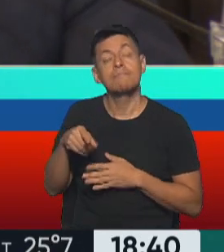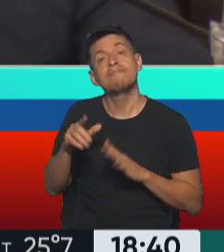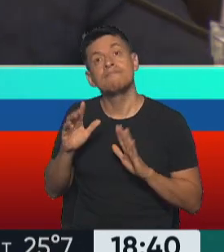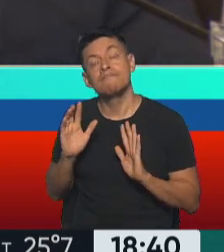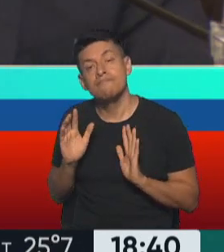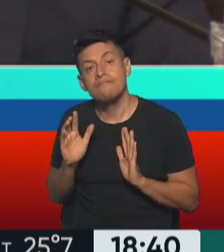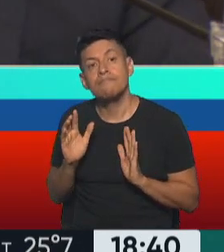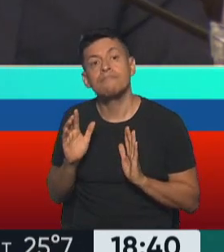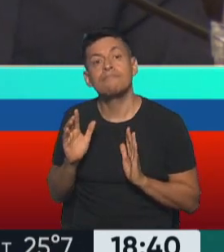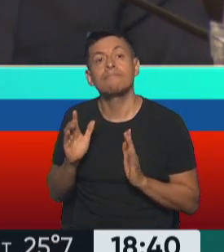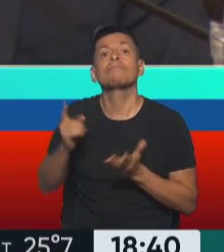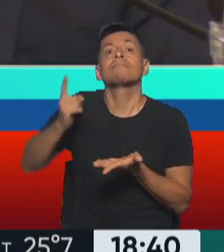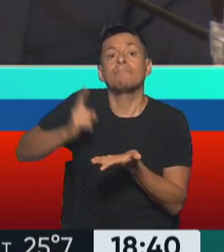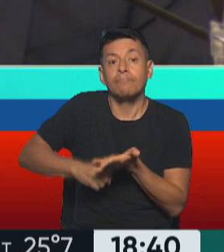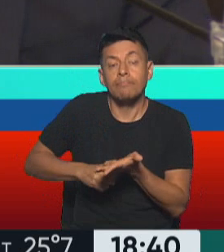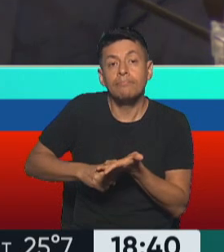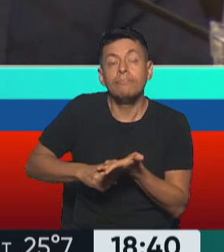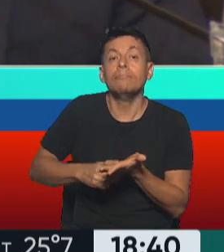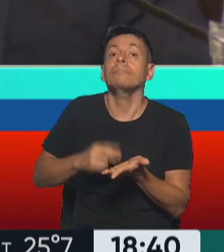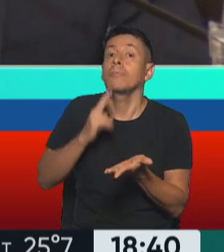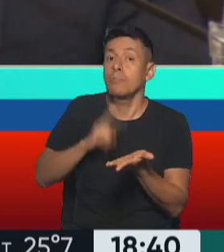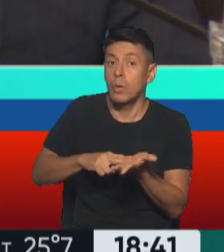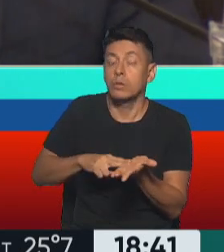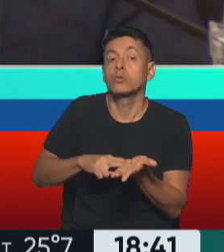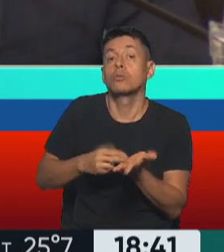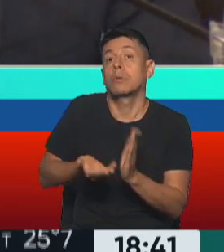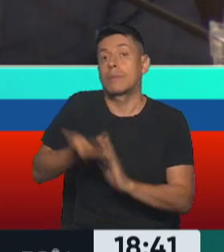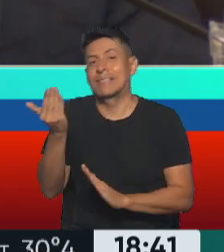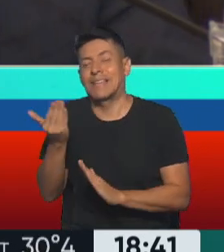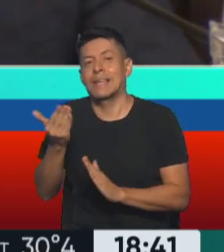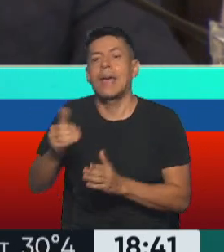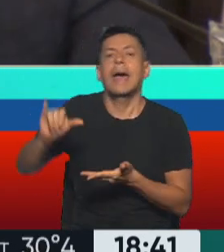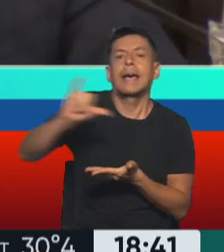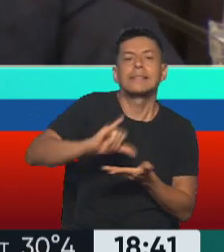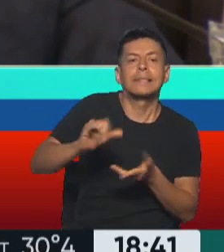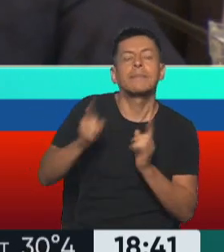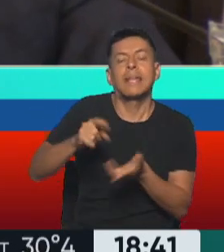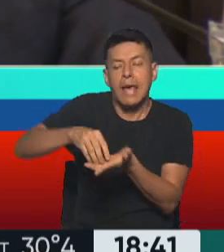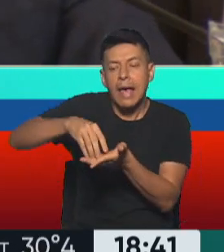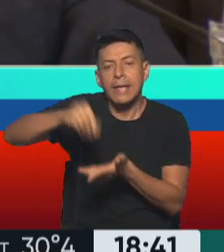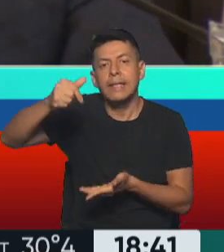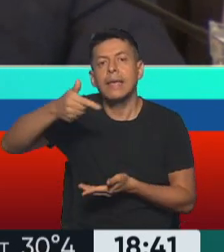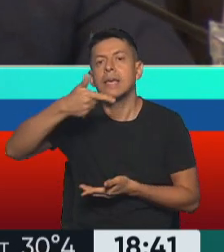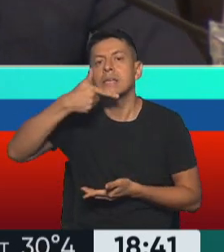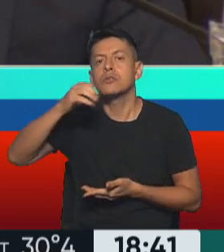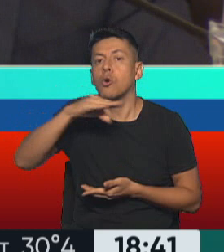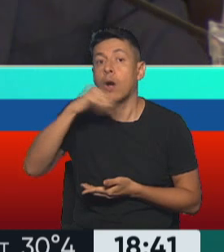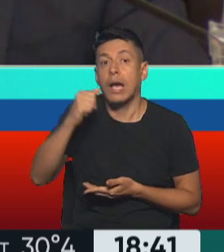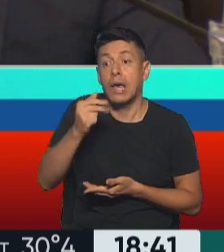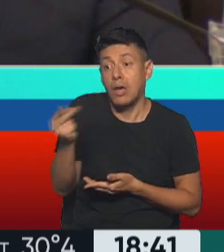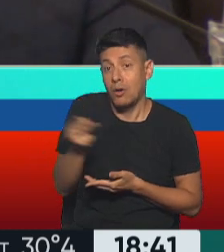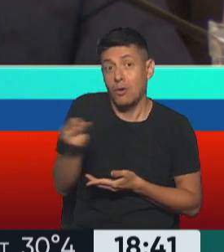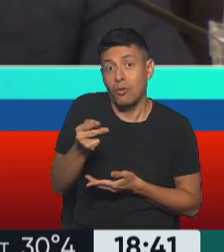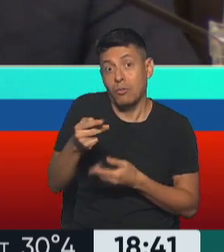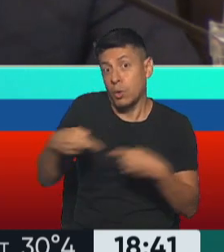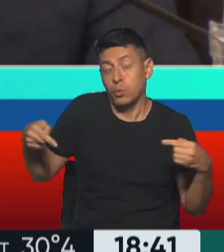dicho, subir las retenciones, ¿sí?, tanto al aceite como a la harina de soja, ¿sí? Son dos productos claramente derivados de las sojas